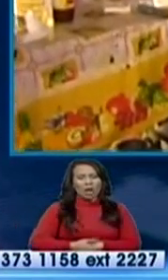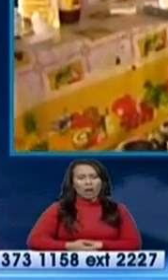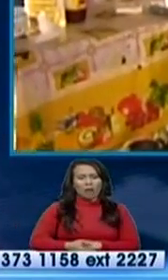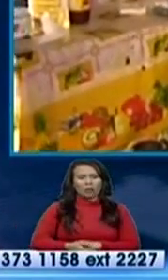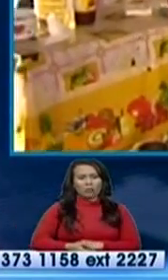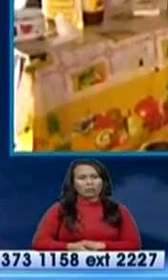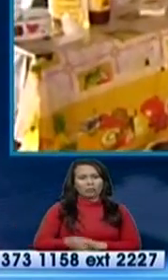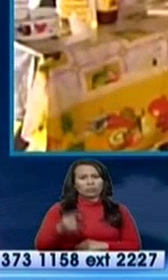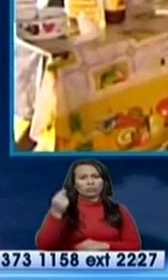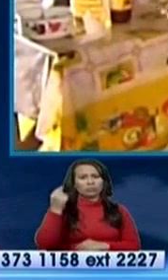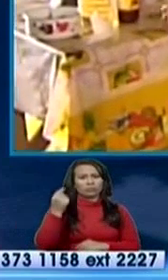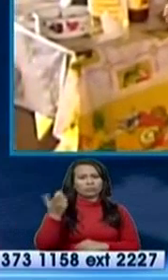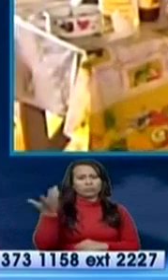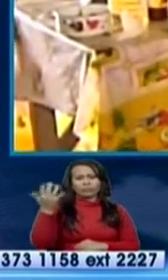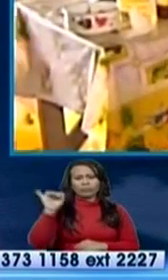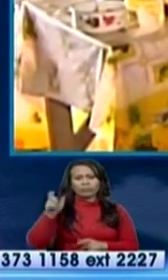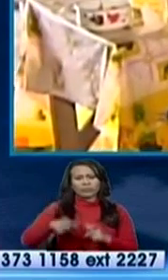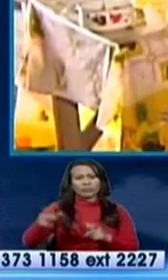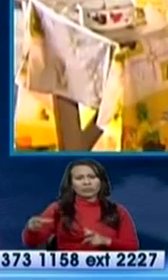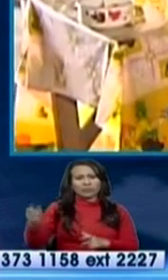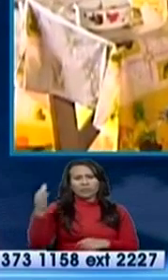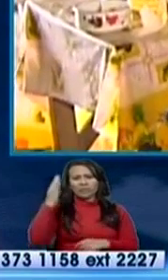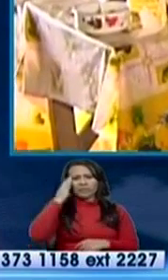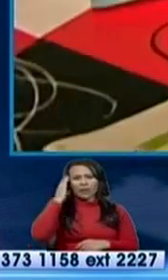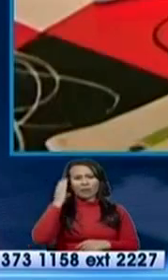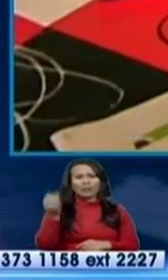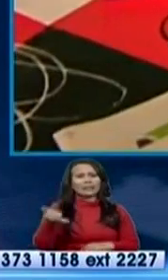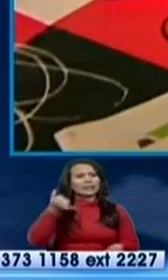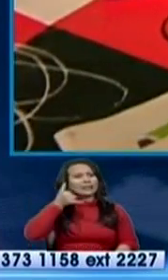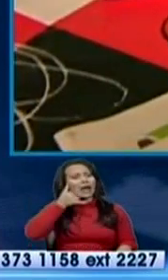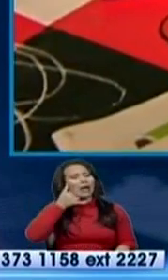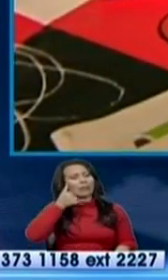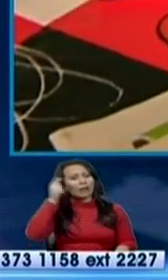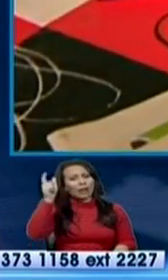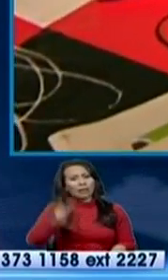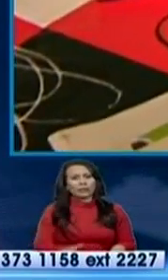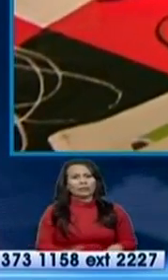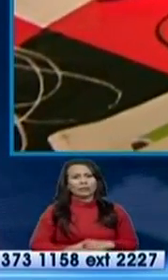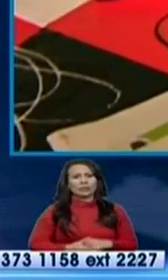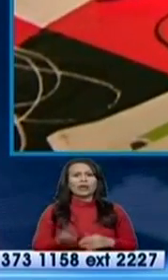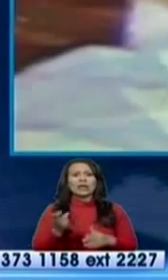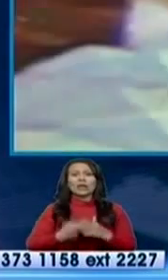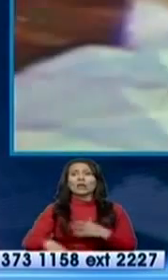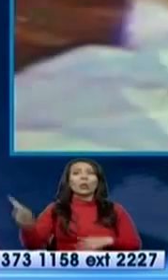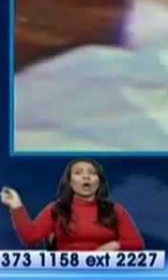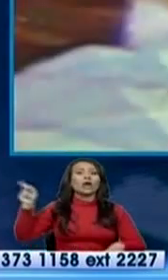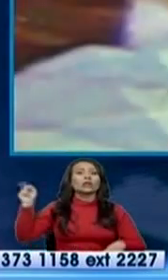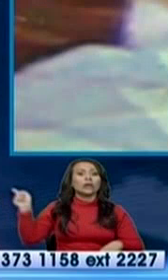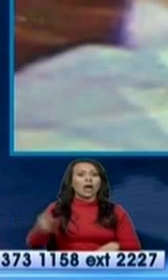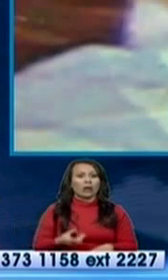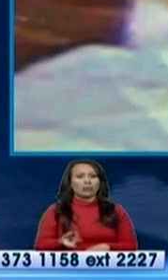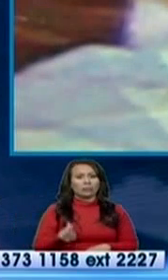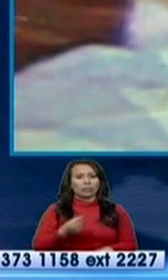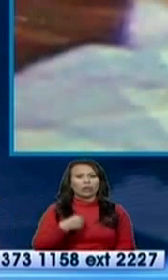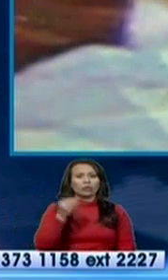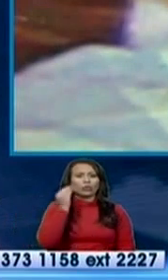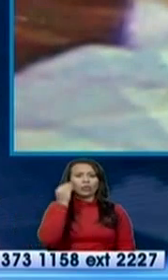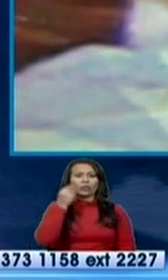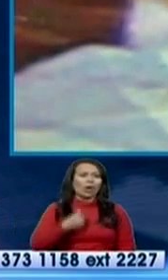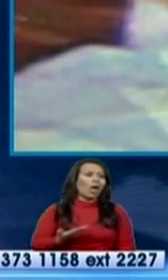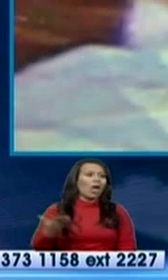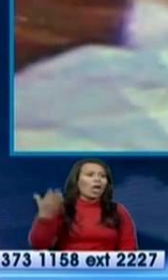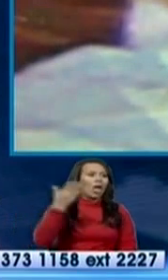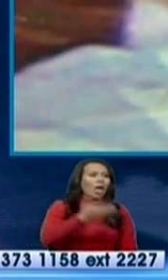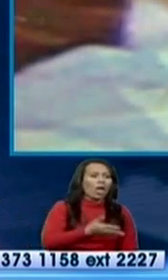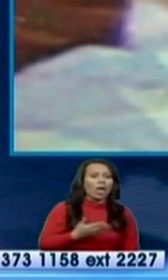desadaptados mentales. La llaman a la persona para decirle que el hijo está por allá, por acá, y la hacen ir a un lado, a otro, hasta